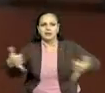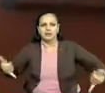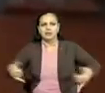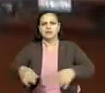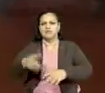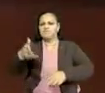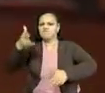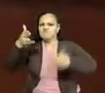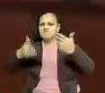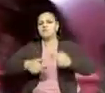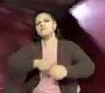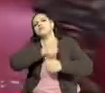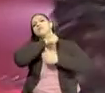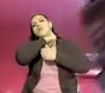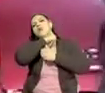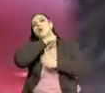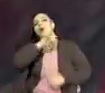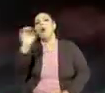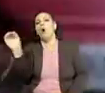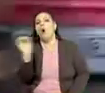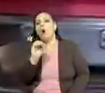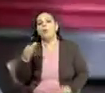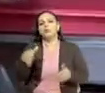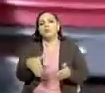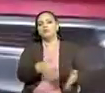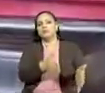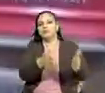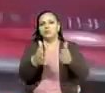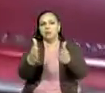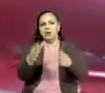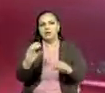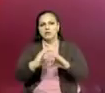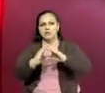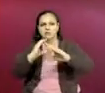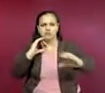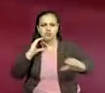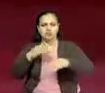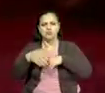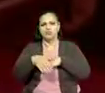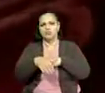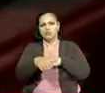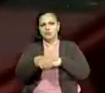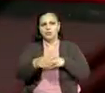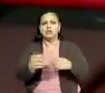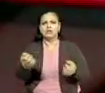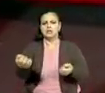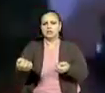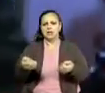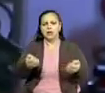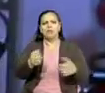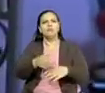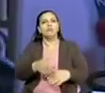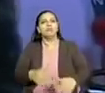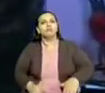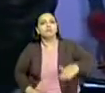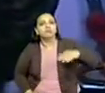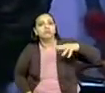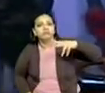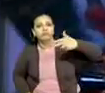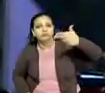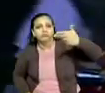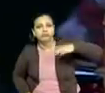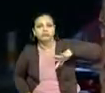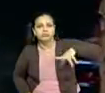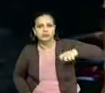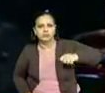asaltos en carreteras, y ojo, varios de los detenidos serían quienes participaron en el asalto al